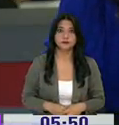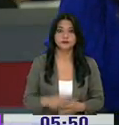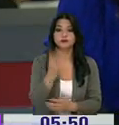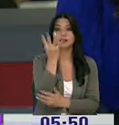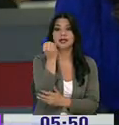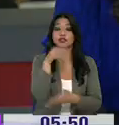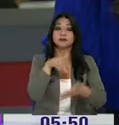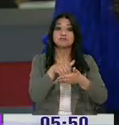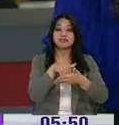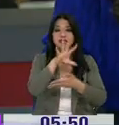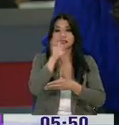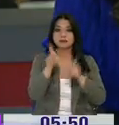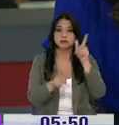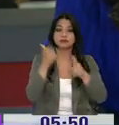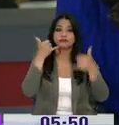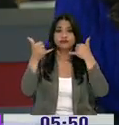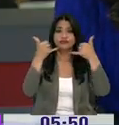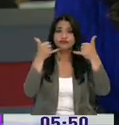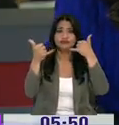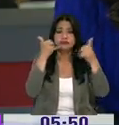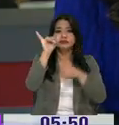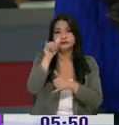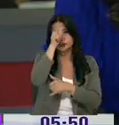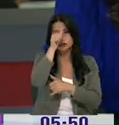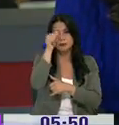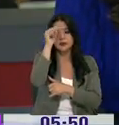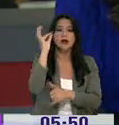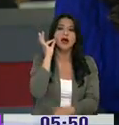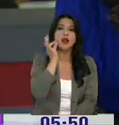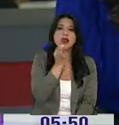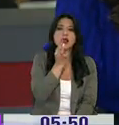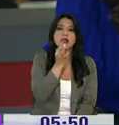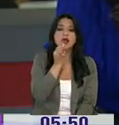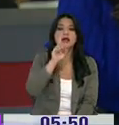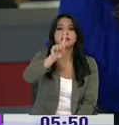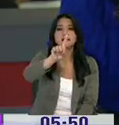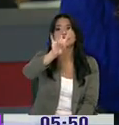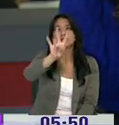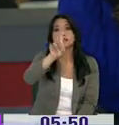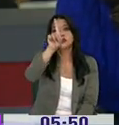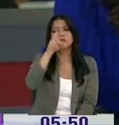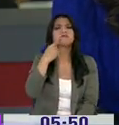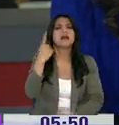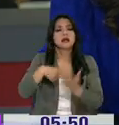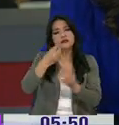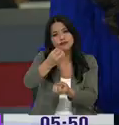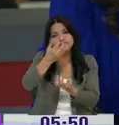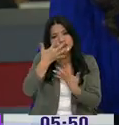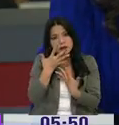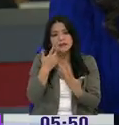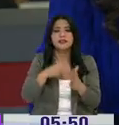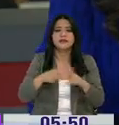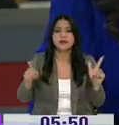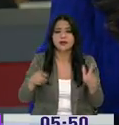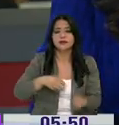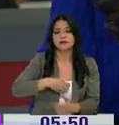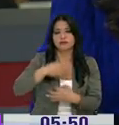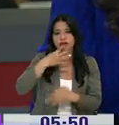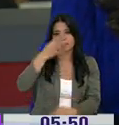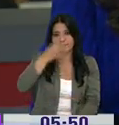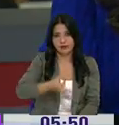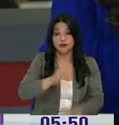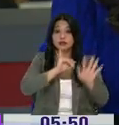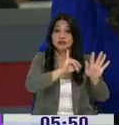14.500 llamadas se registraron el fin de semana en el call center 171 para obtener información del coronavirus. 66 de ellas están